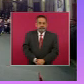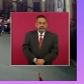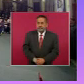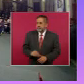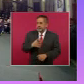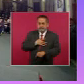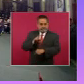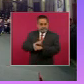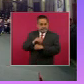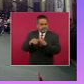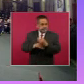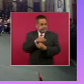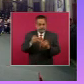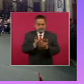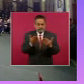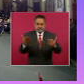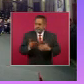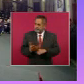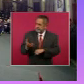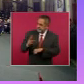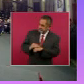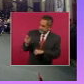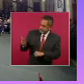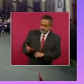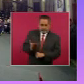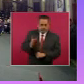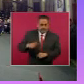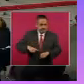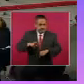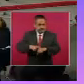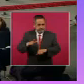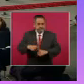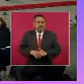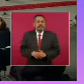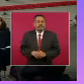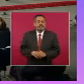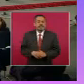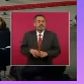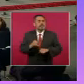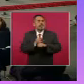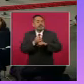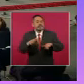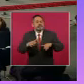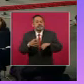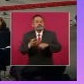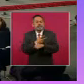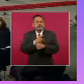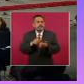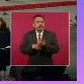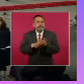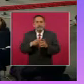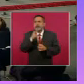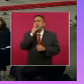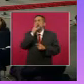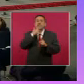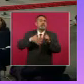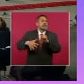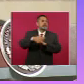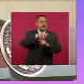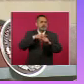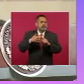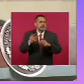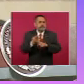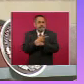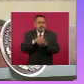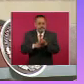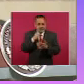Buenos días a todas y a todos. Con su permiso, presidente, gobernadora, e informamos de todo lo que es el tema ambiental en el tramo 2. La primera,